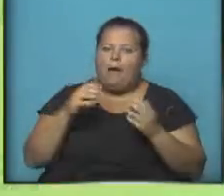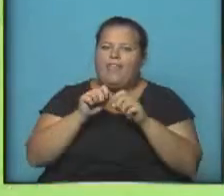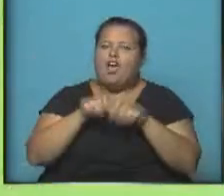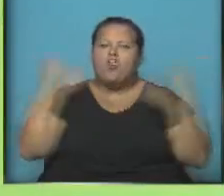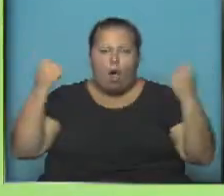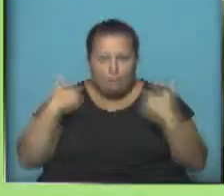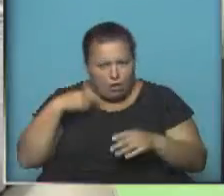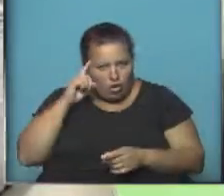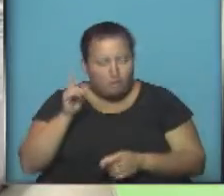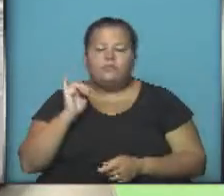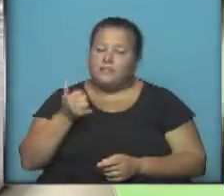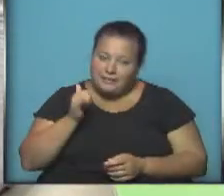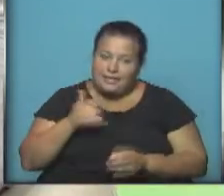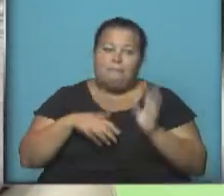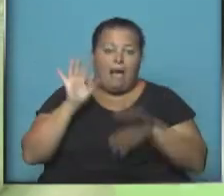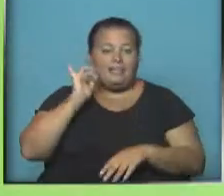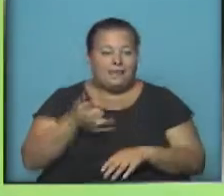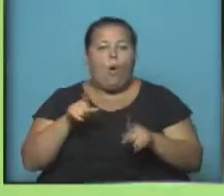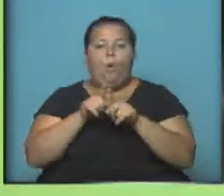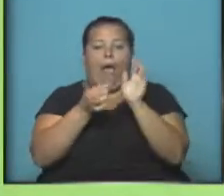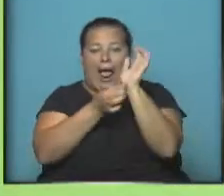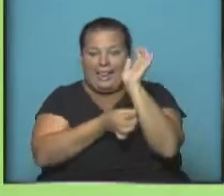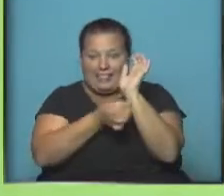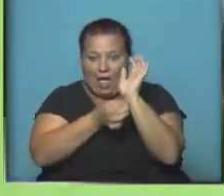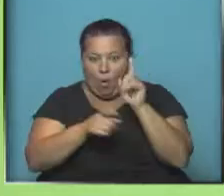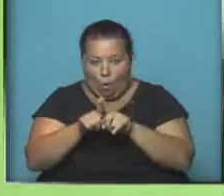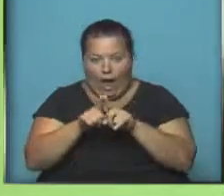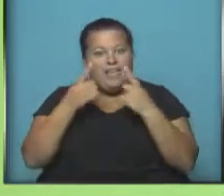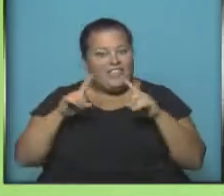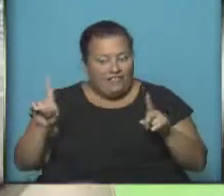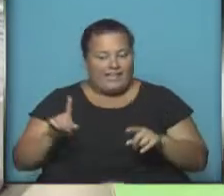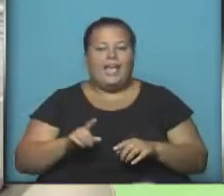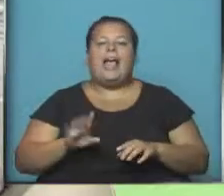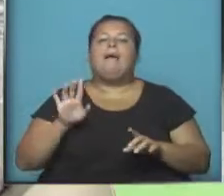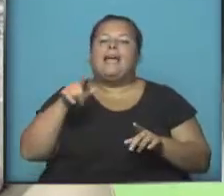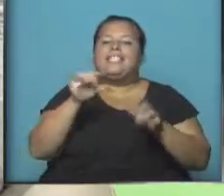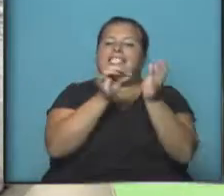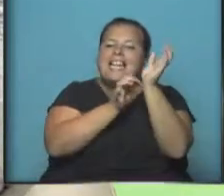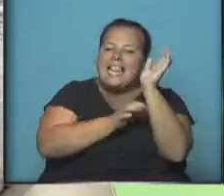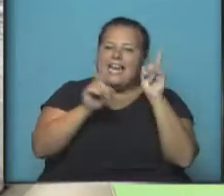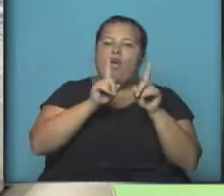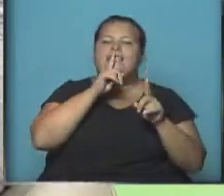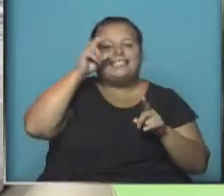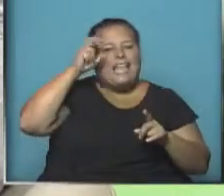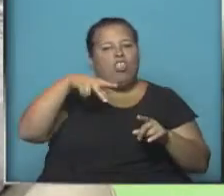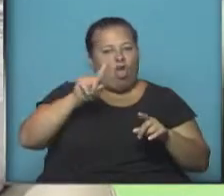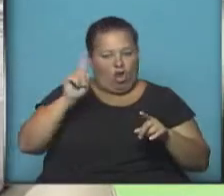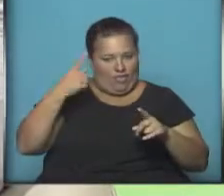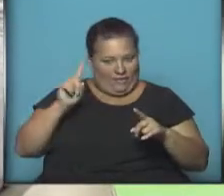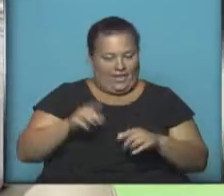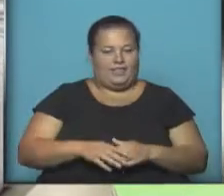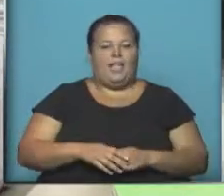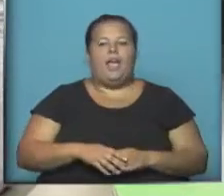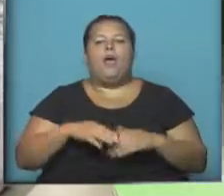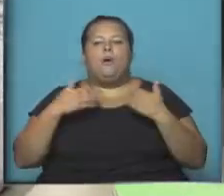romper totalmente. Sí, como el generalmente talón de Aquiles, digamos, por ejemplo, eso, pero es otra cosa diferente. Sí, pero acá son ligamentos, no tendones como el de Aquiles. Por